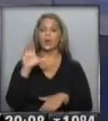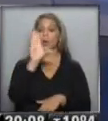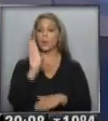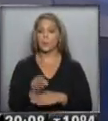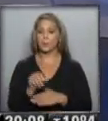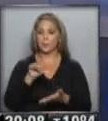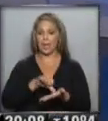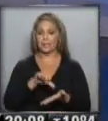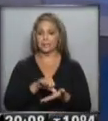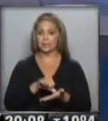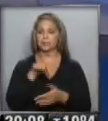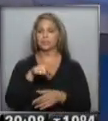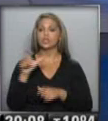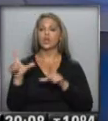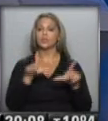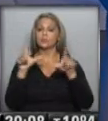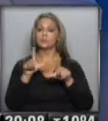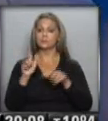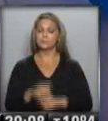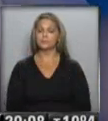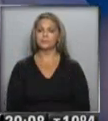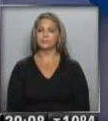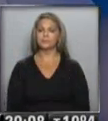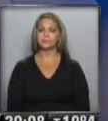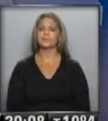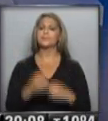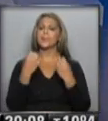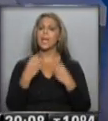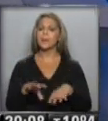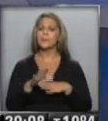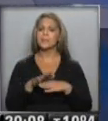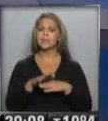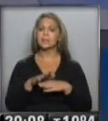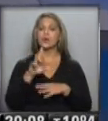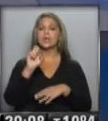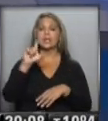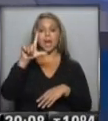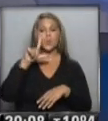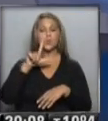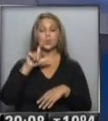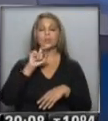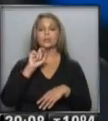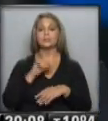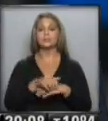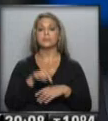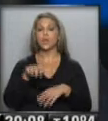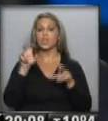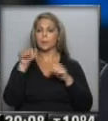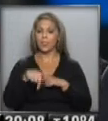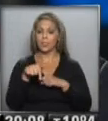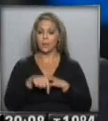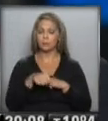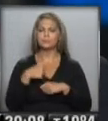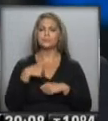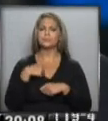edición central de Visión 7, estos son los anticipos. Comenzamos con Raúl de la Torre y el tema del día. Raúl. ¿Qué tal? Buenas noches, Cecilia.